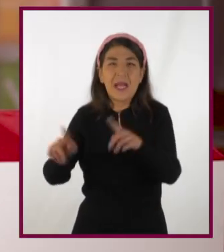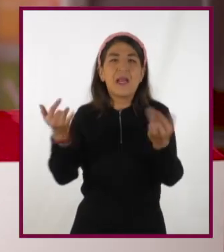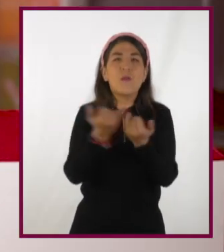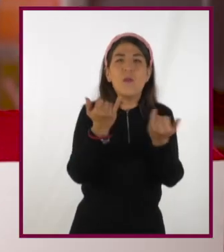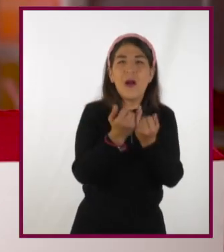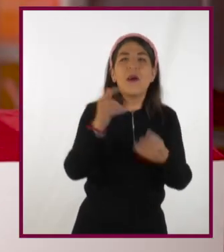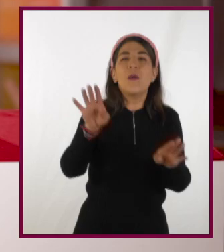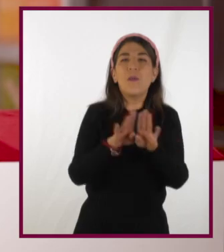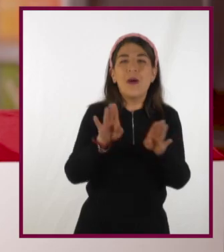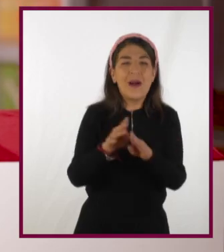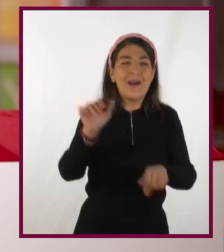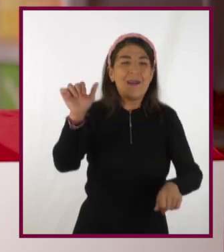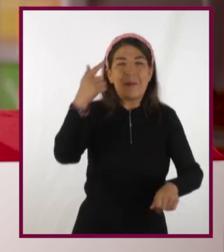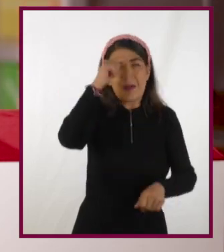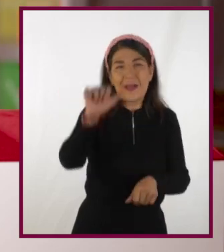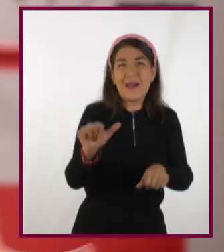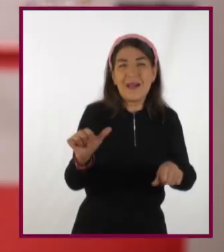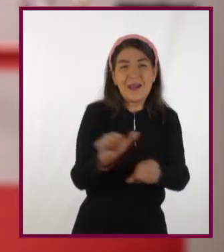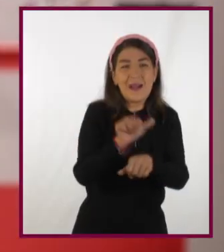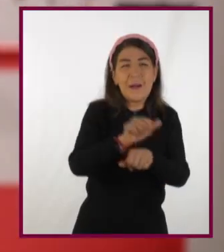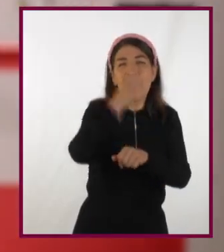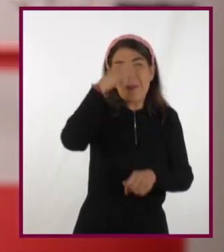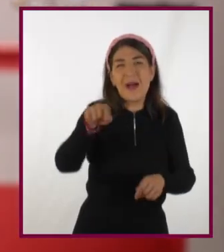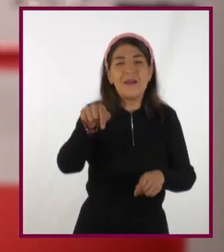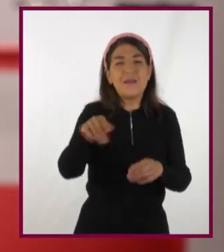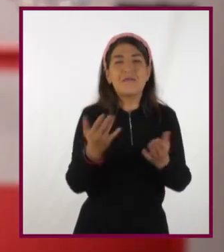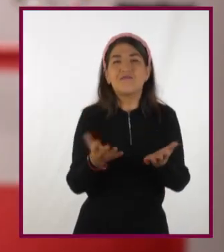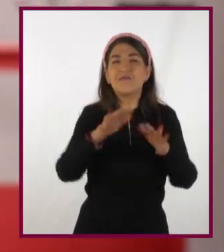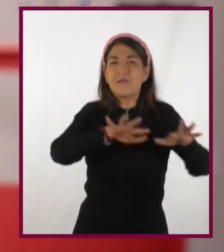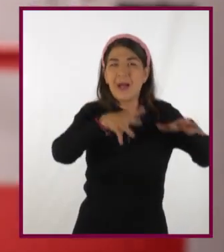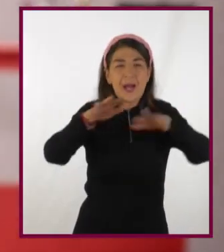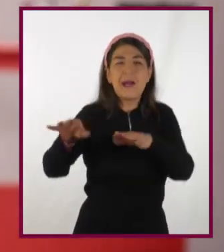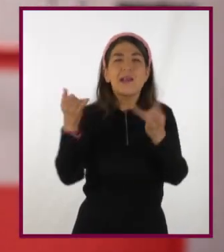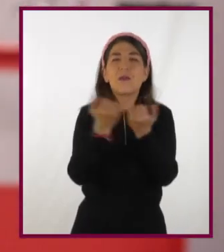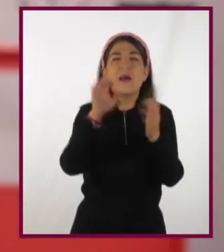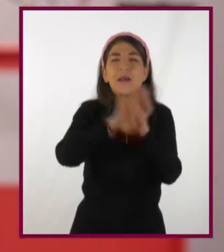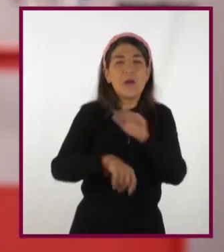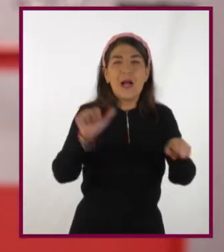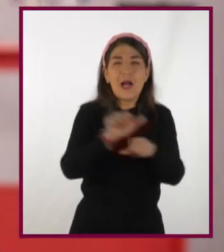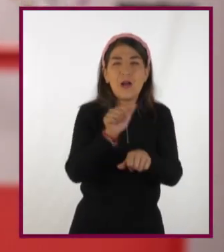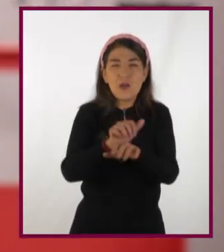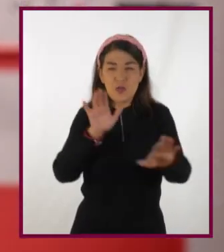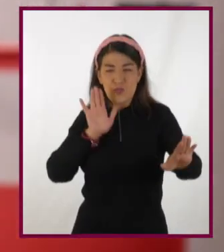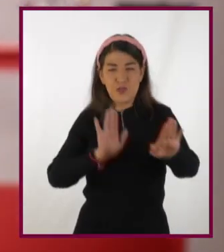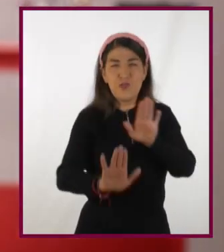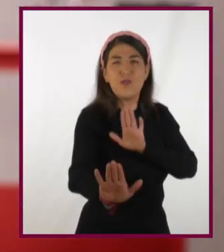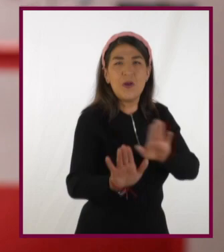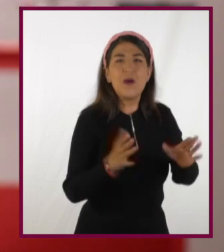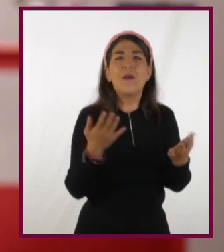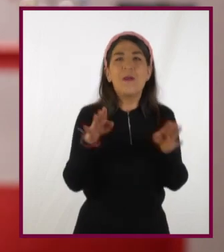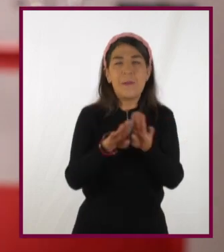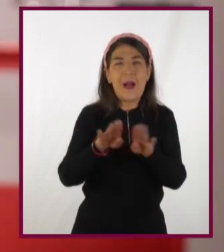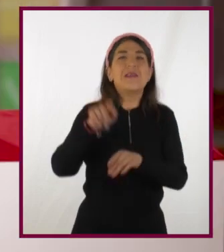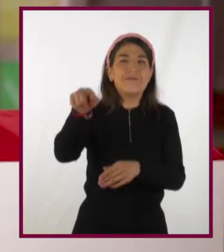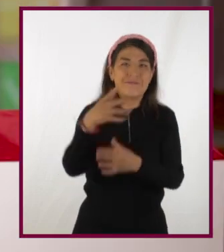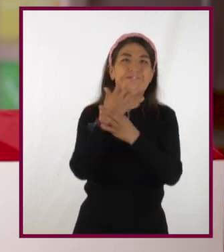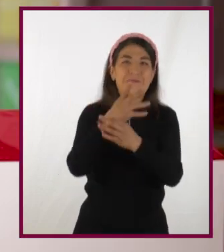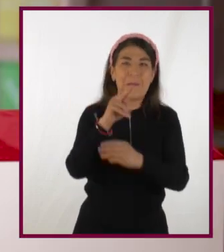diferentes vehículos acuáticos que podemos encontrar. El sistema de frenado en un auto, por ejemplo, está basado en el principio de